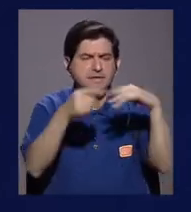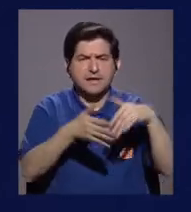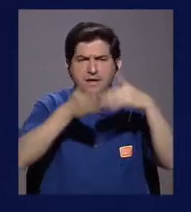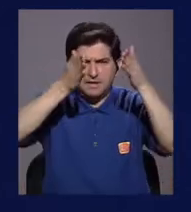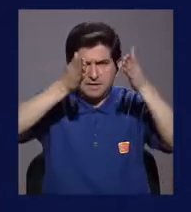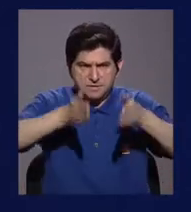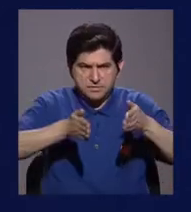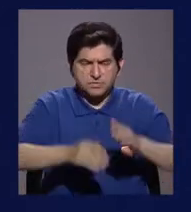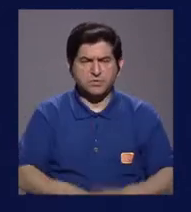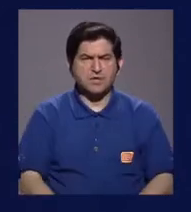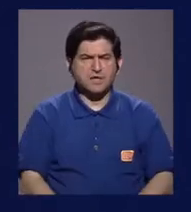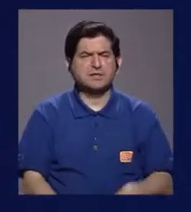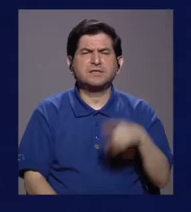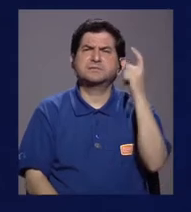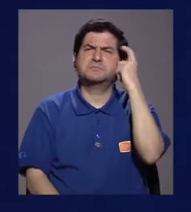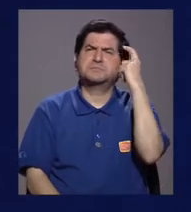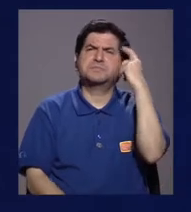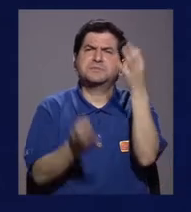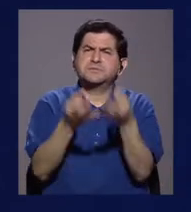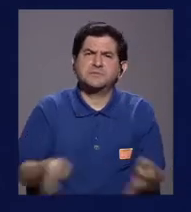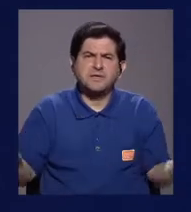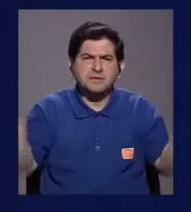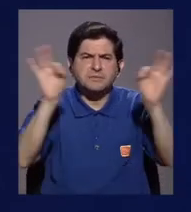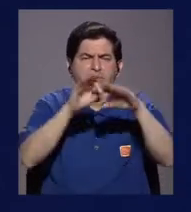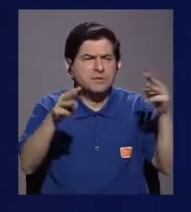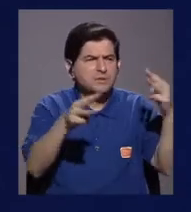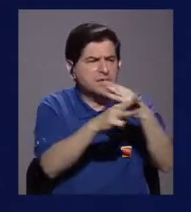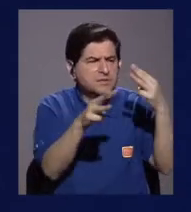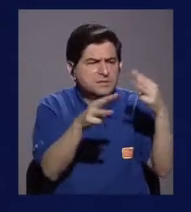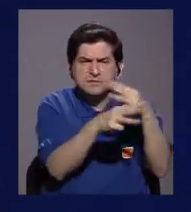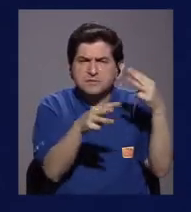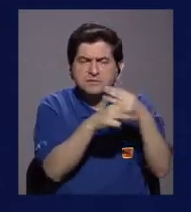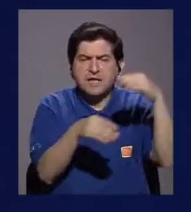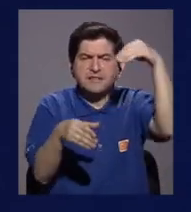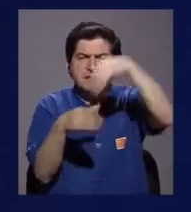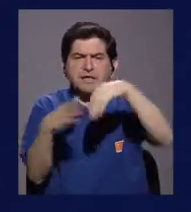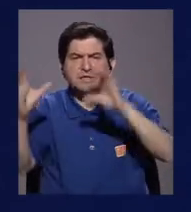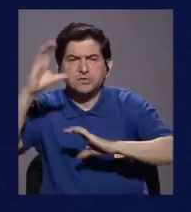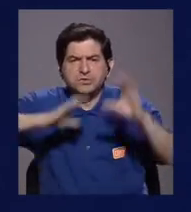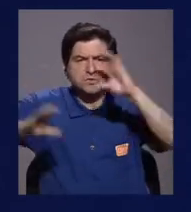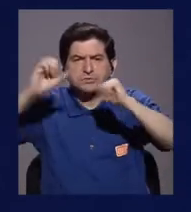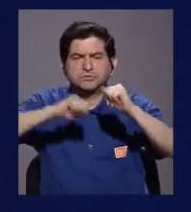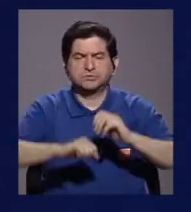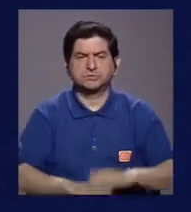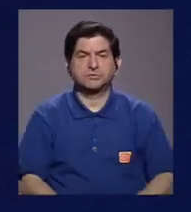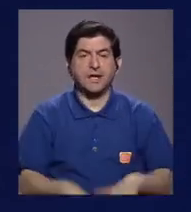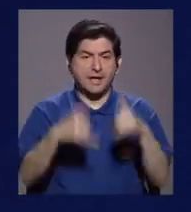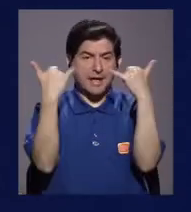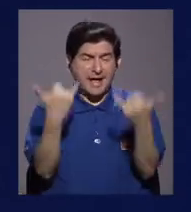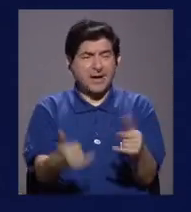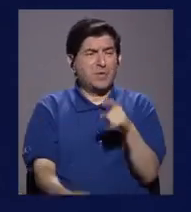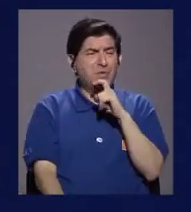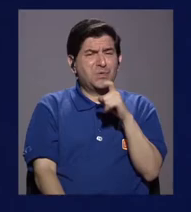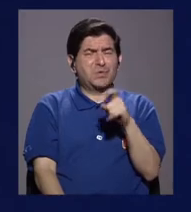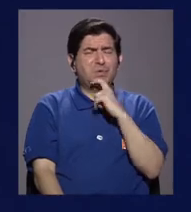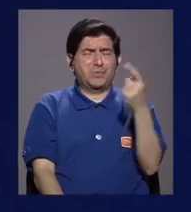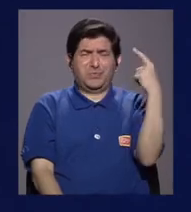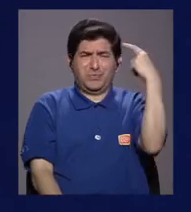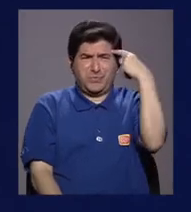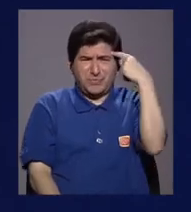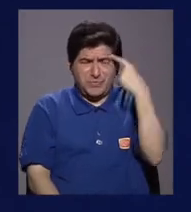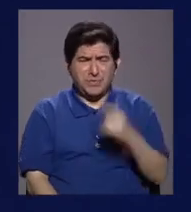sepa estadística que no sepa de ciencia de los datos que no sé para programar que no sepa modelos matemáticos